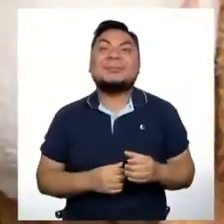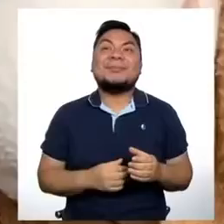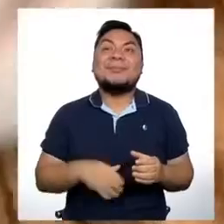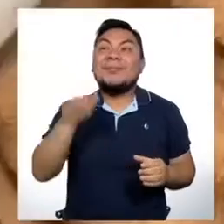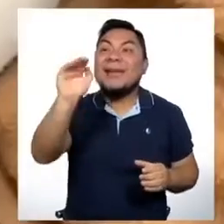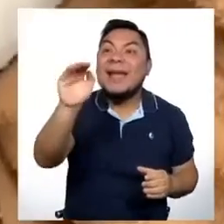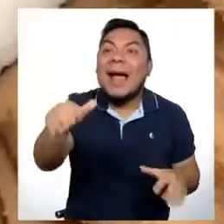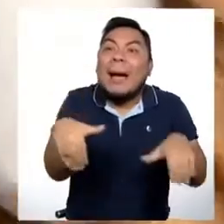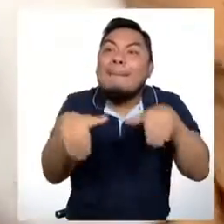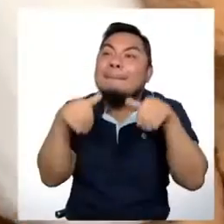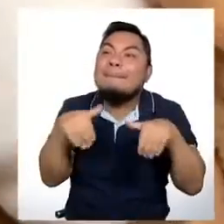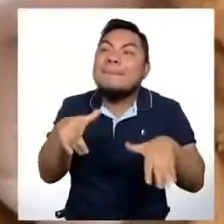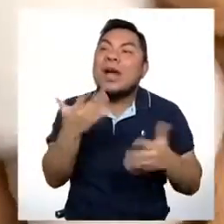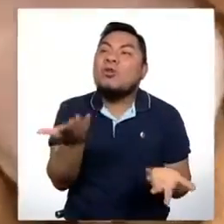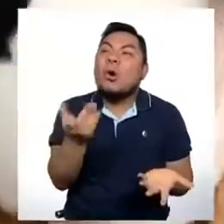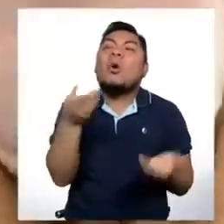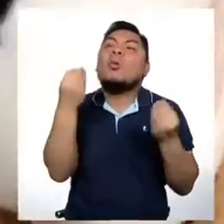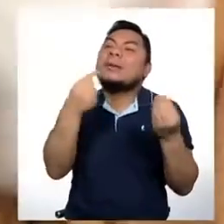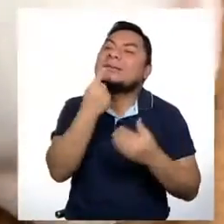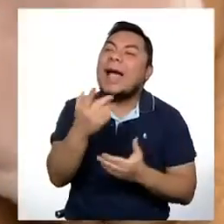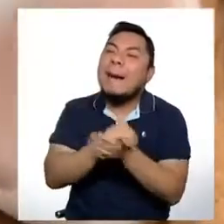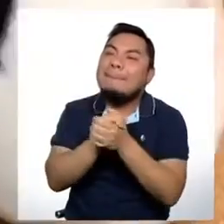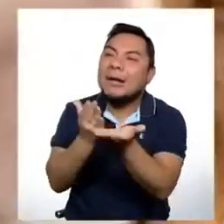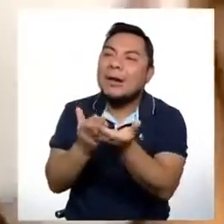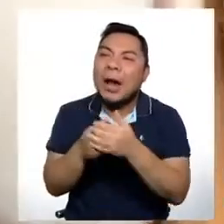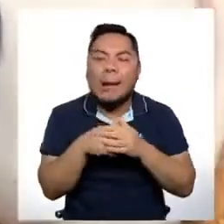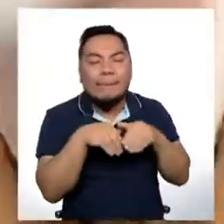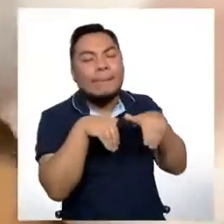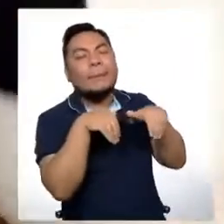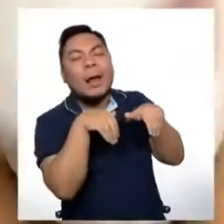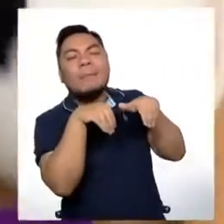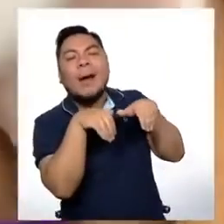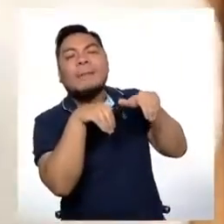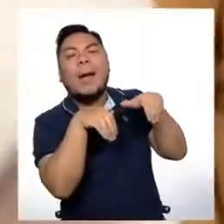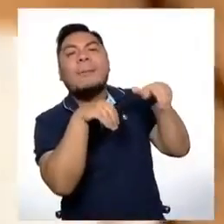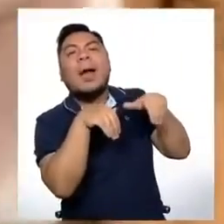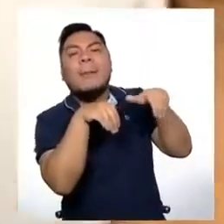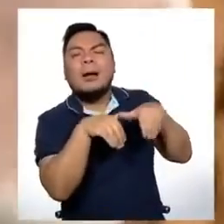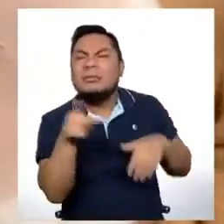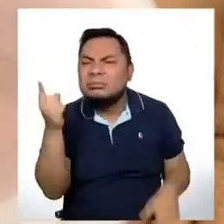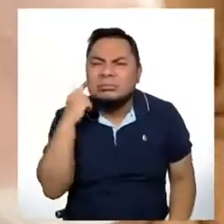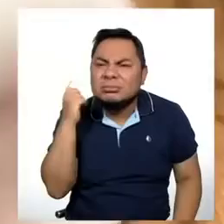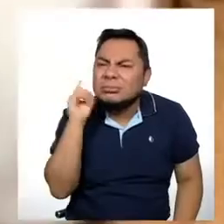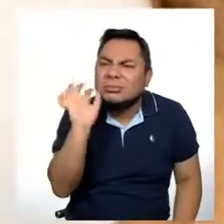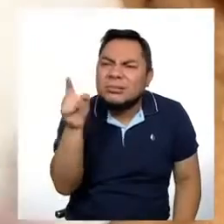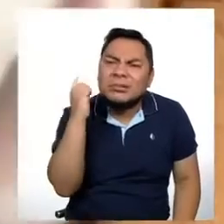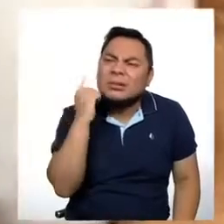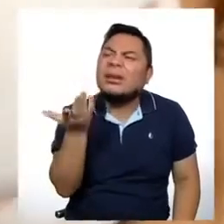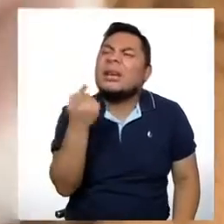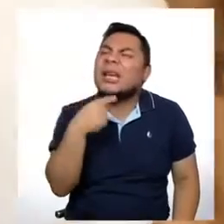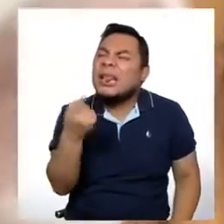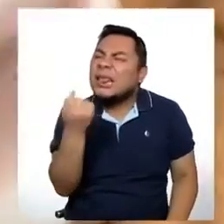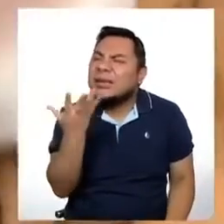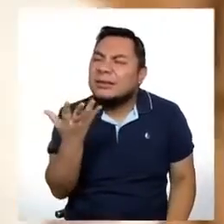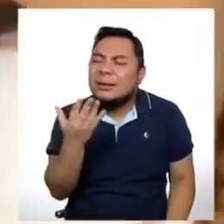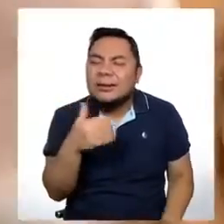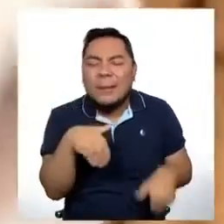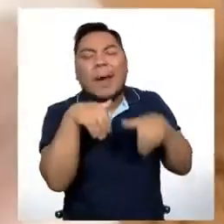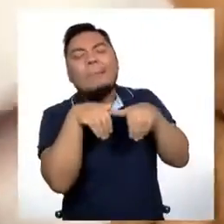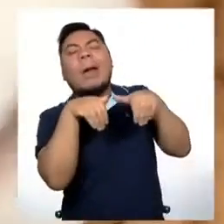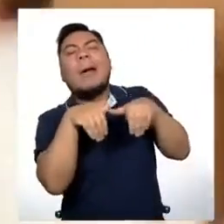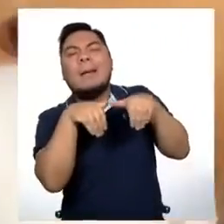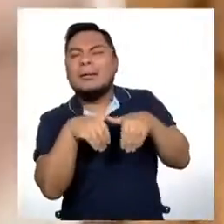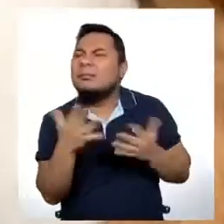¡Perroso! ¿Cómo estás, amigo? Ah, Perroso, no te escucho. Ay, Perroso, ¿qué